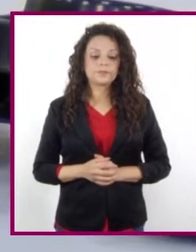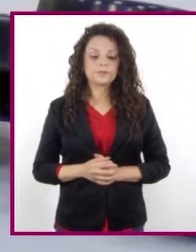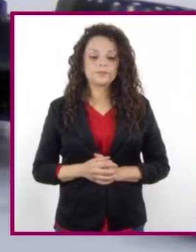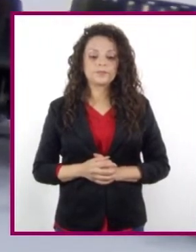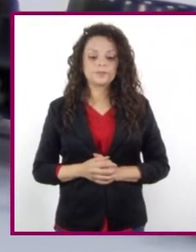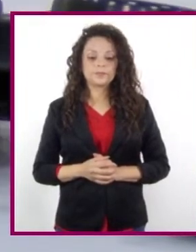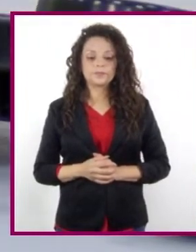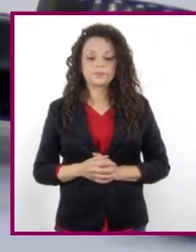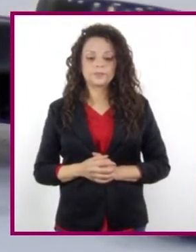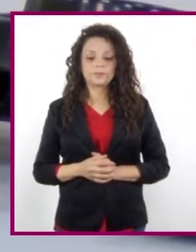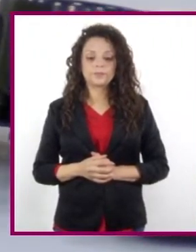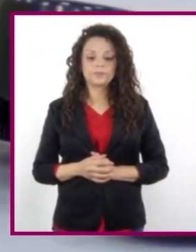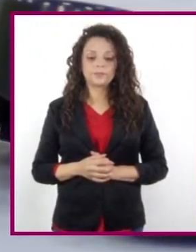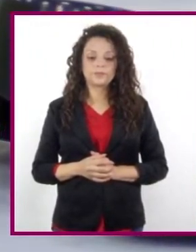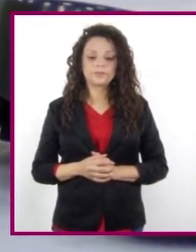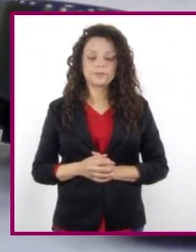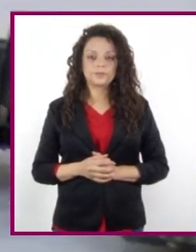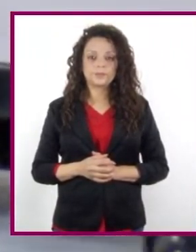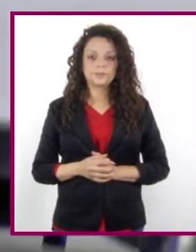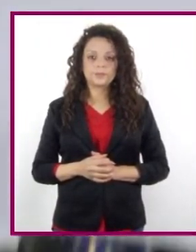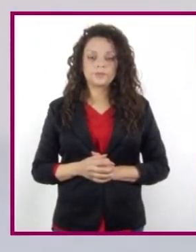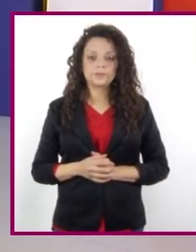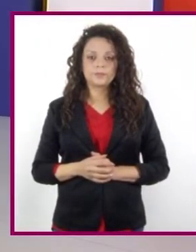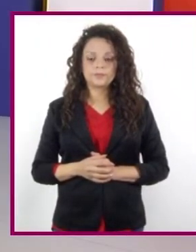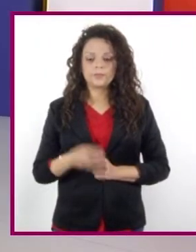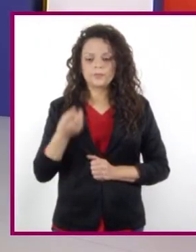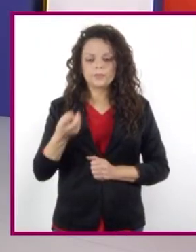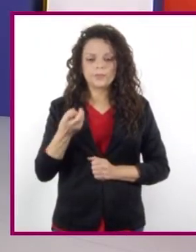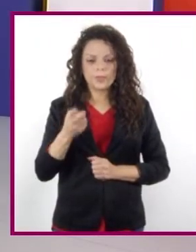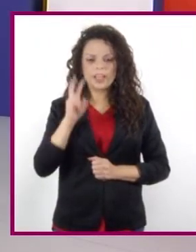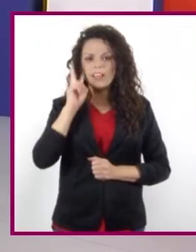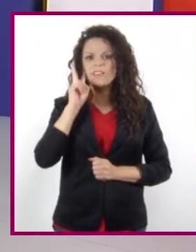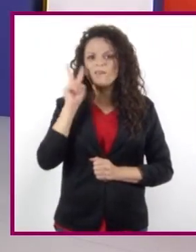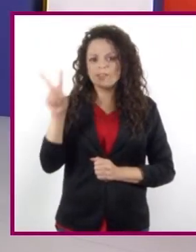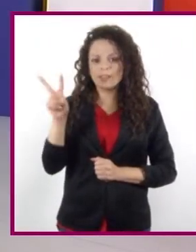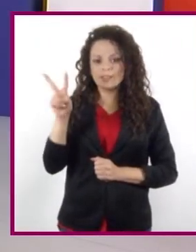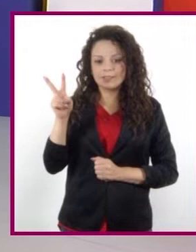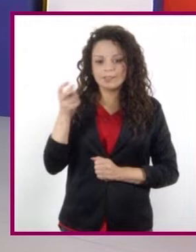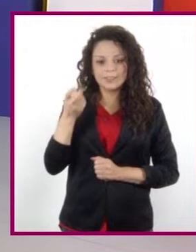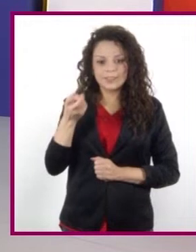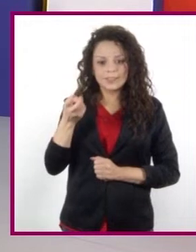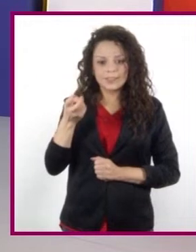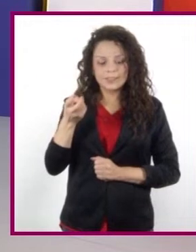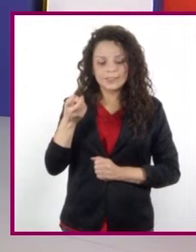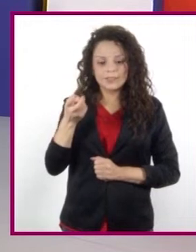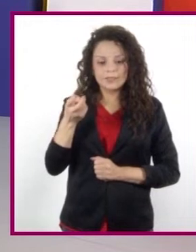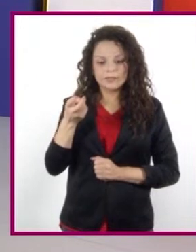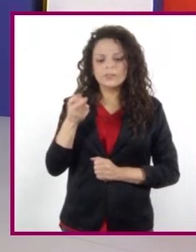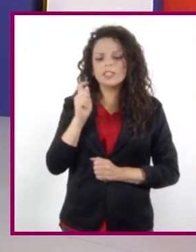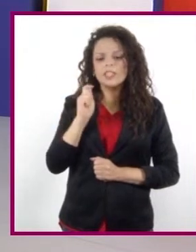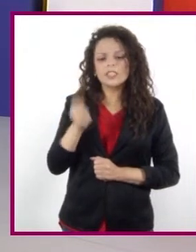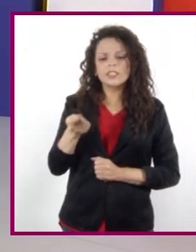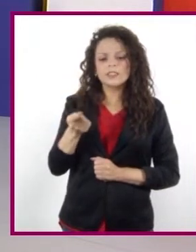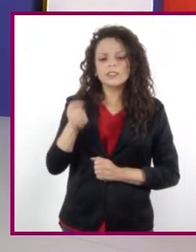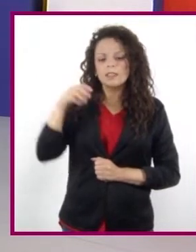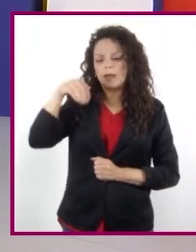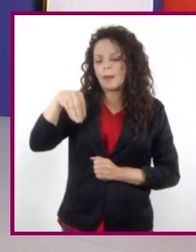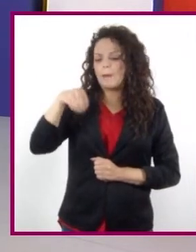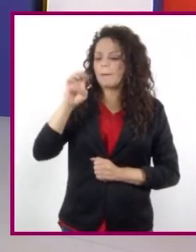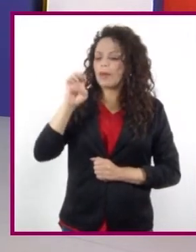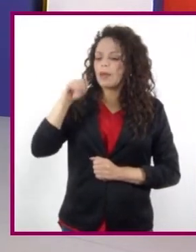Voy a dejar esto por aquí. Y quiero que vean esta parte. Estas son las membranas.